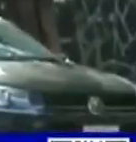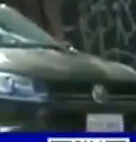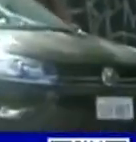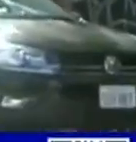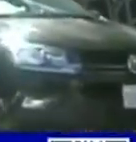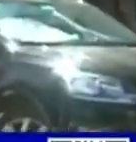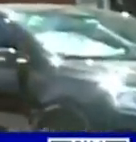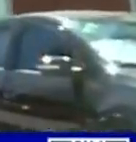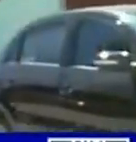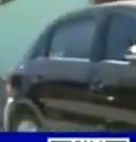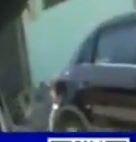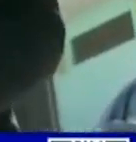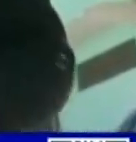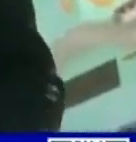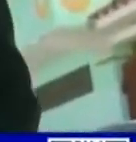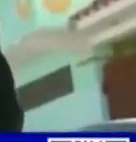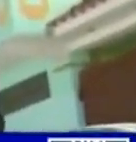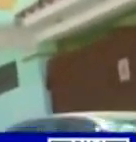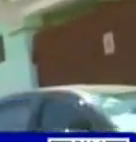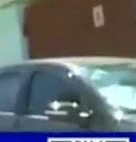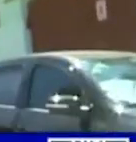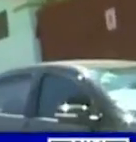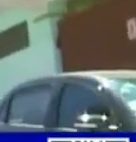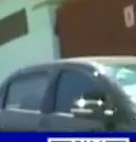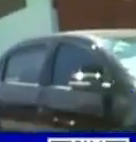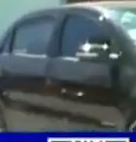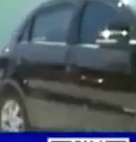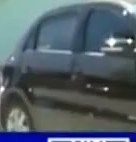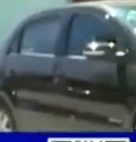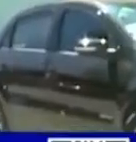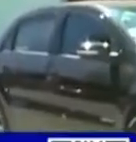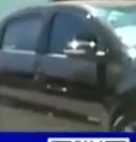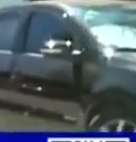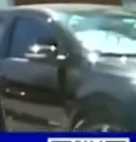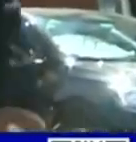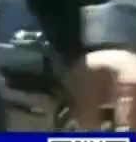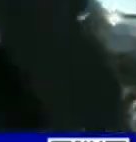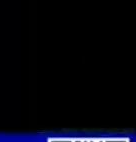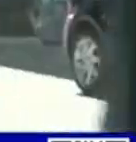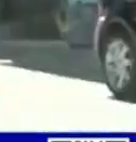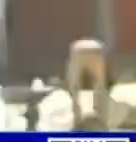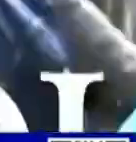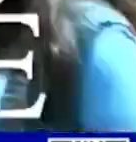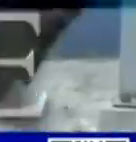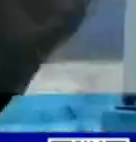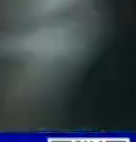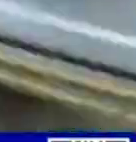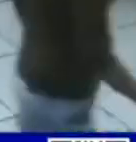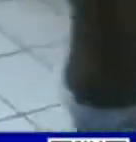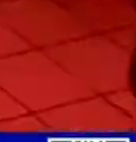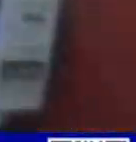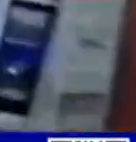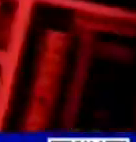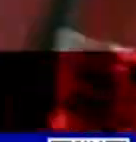hoy el tema de nuestro experimento Social es el acoso alguna vez te sucedió esto